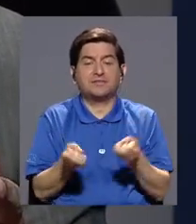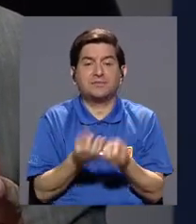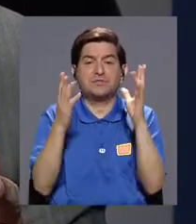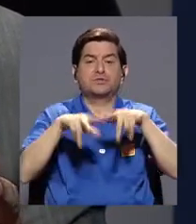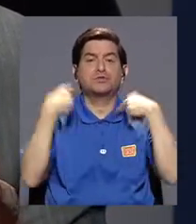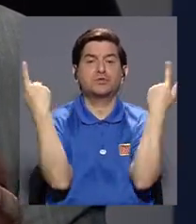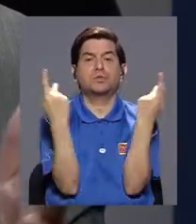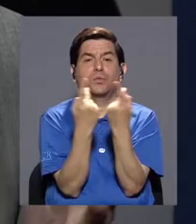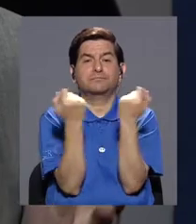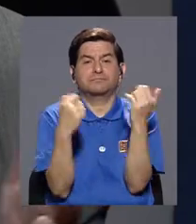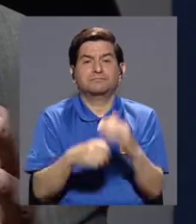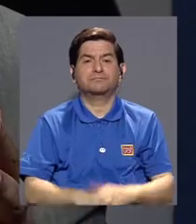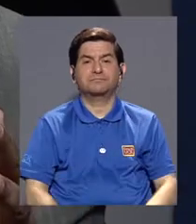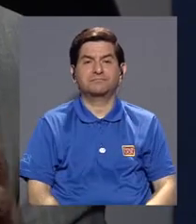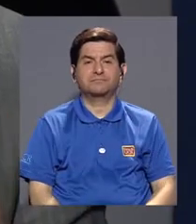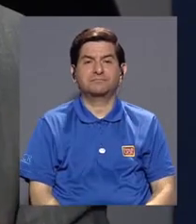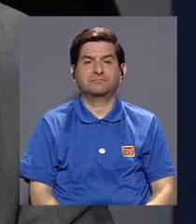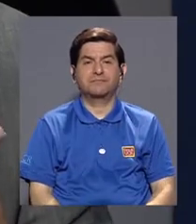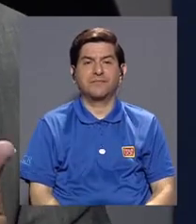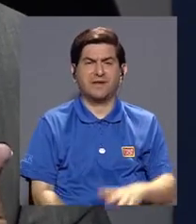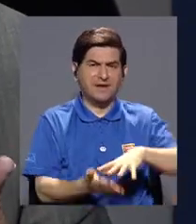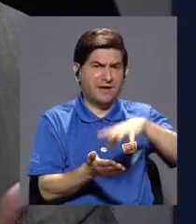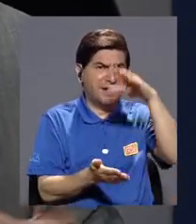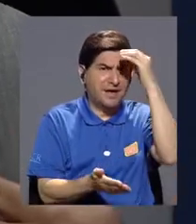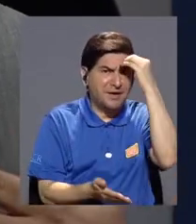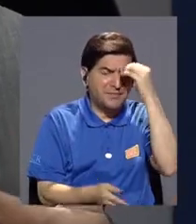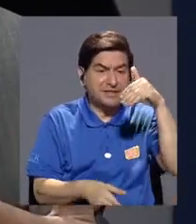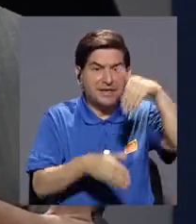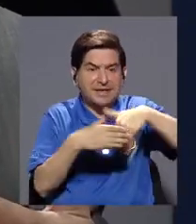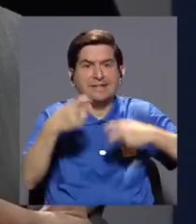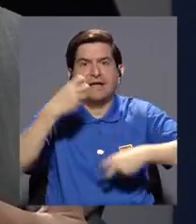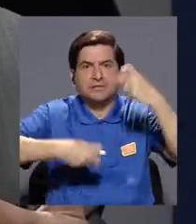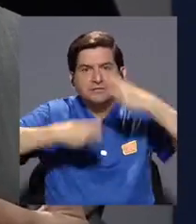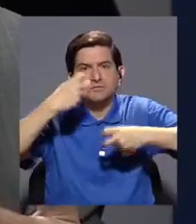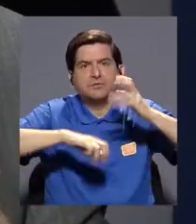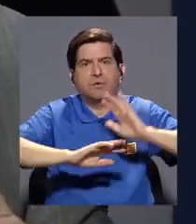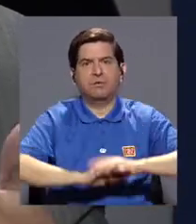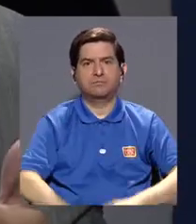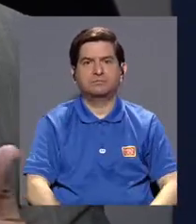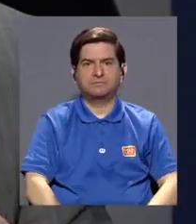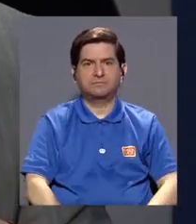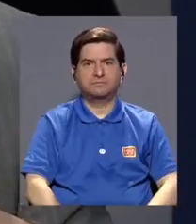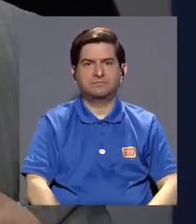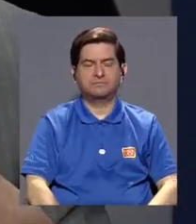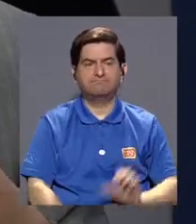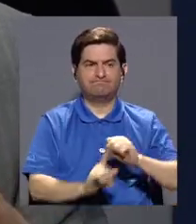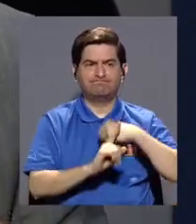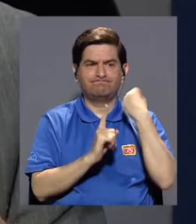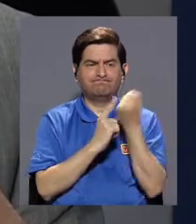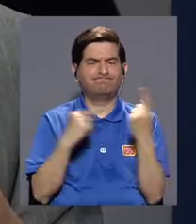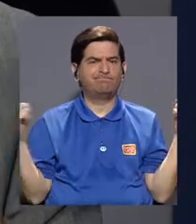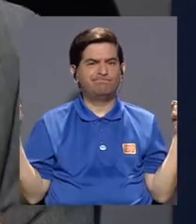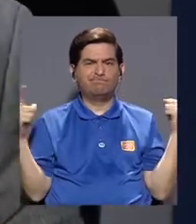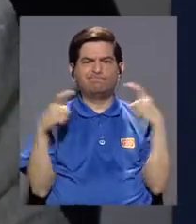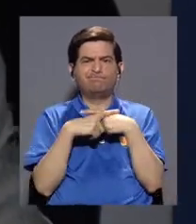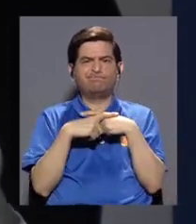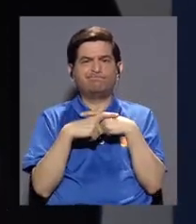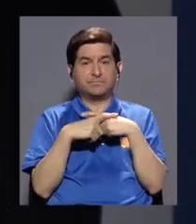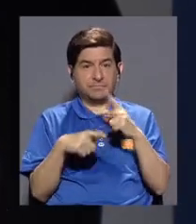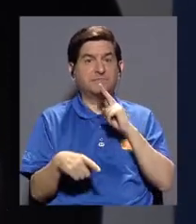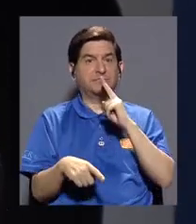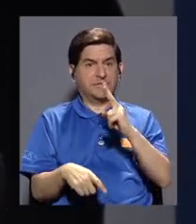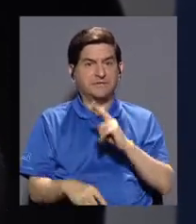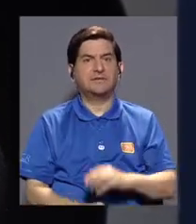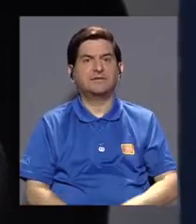multipartidismo. Y esto aprendiéndolo en medio de la crisis. Entonces, es una situación muy compleja,